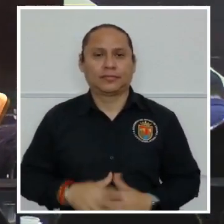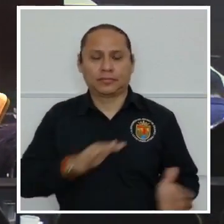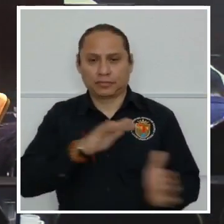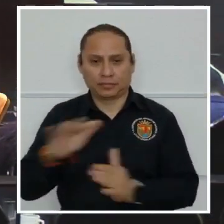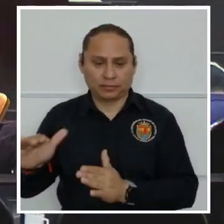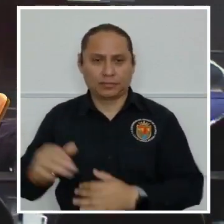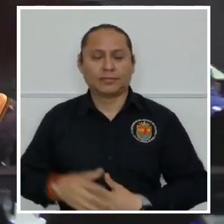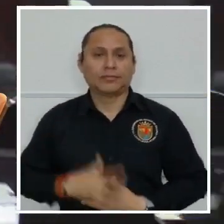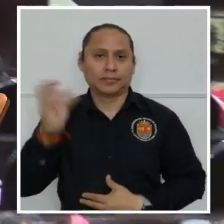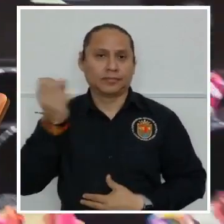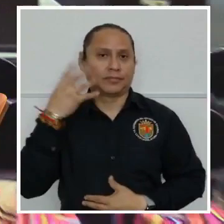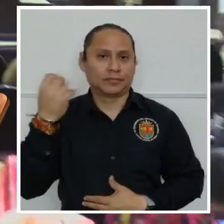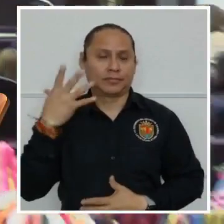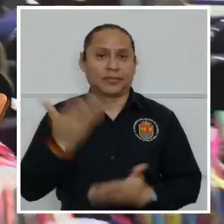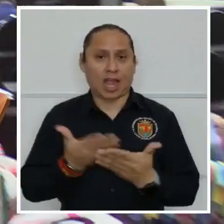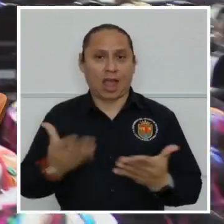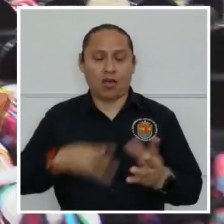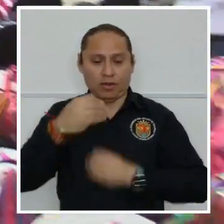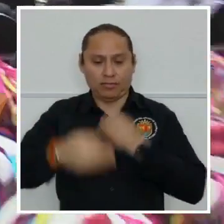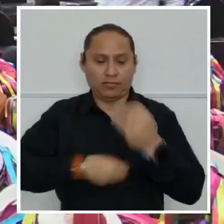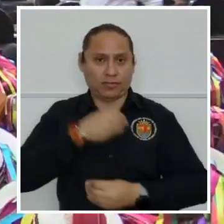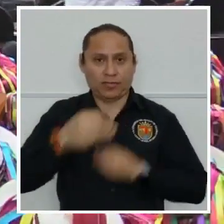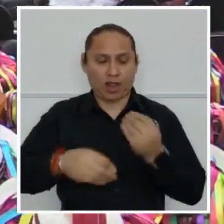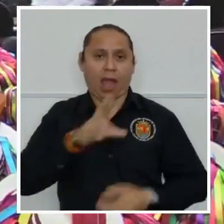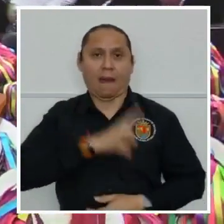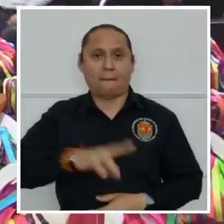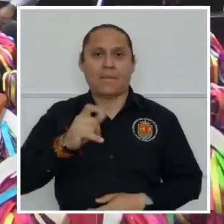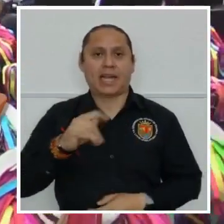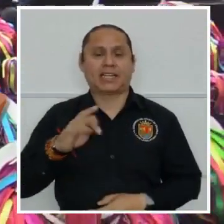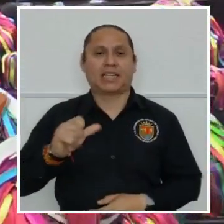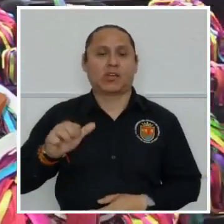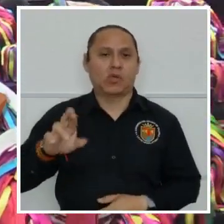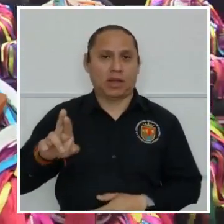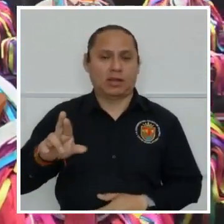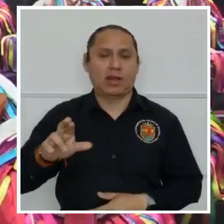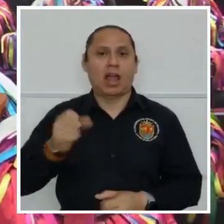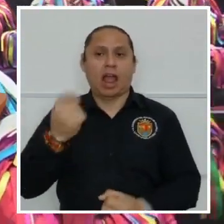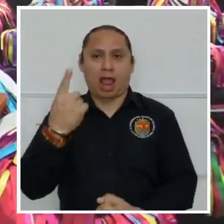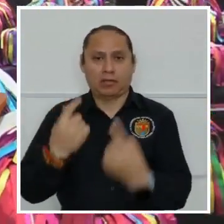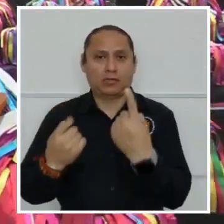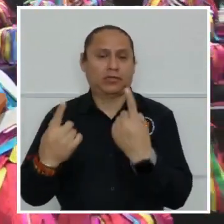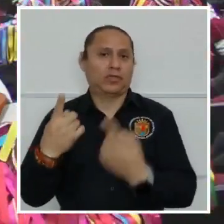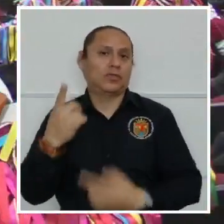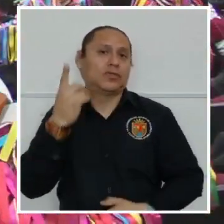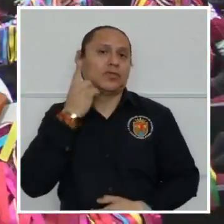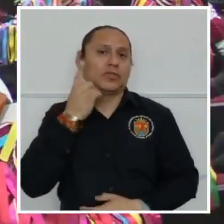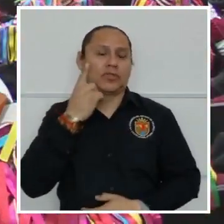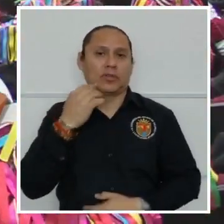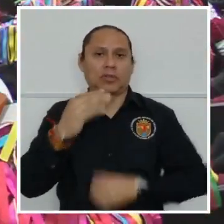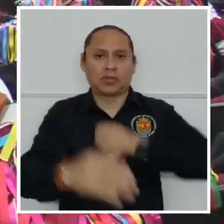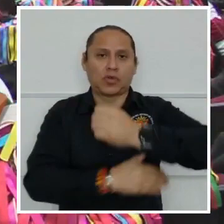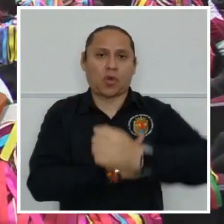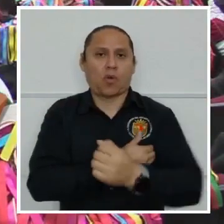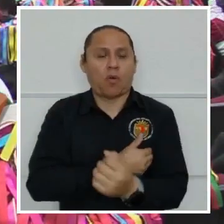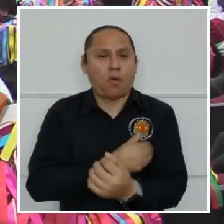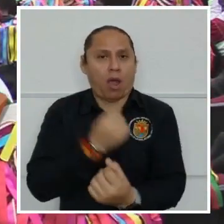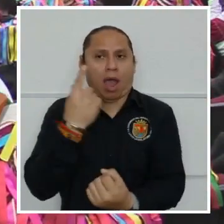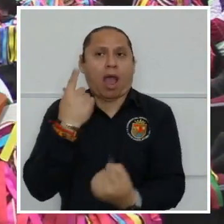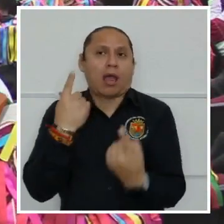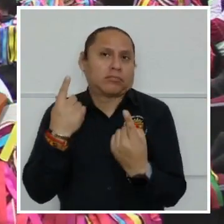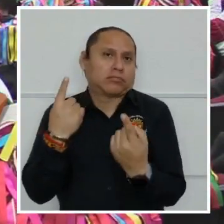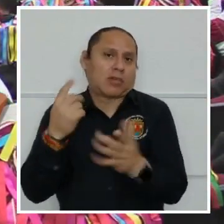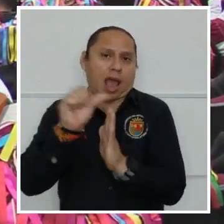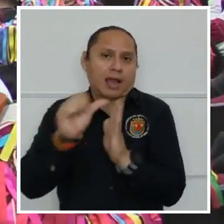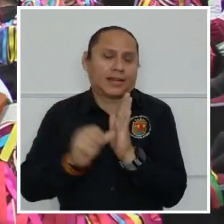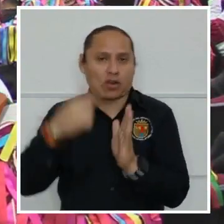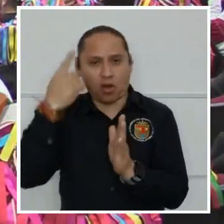Honorable Asamblea, va a discutirse el dictamen en lo particular. Si alguna o alguno de los legisladores se reservó algún